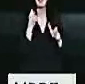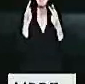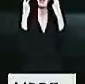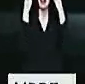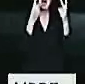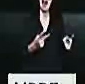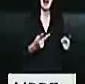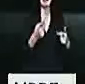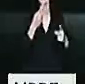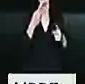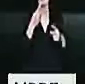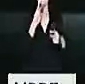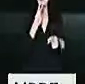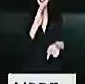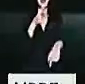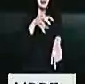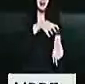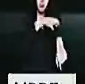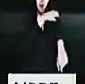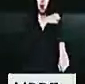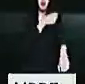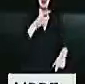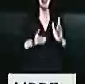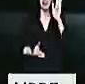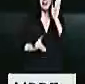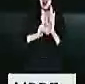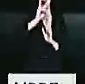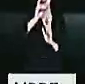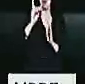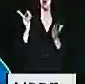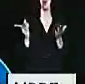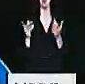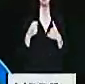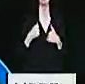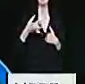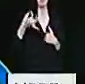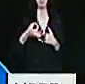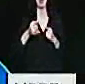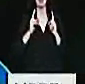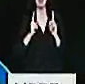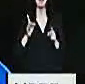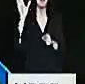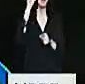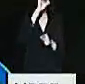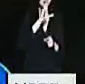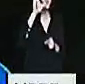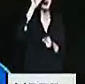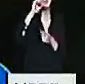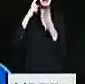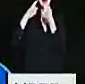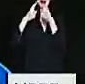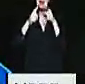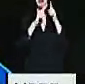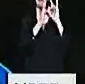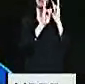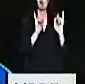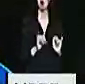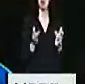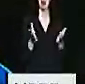Santiago a desarrollarse en todas sus capacidades. Efectivamente, uno tiene que buscar diferentes formas de incentivo.